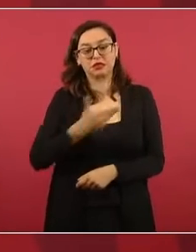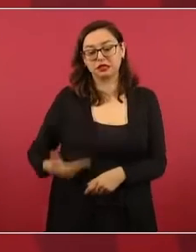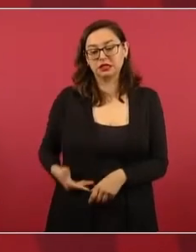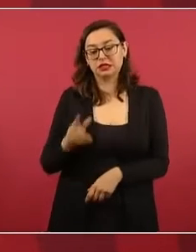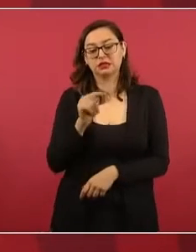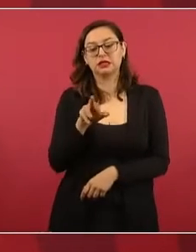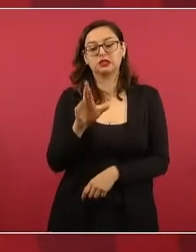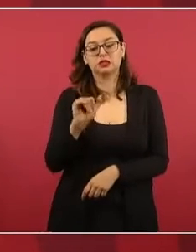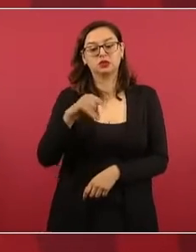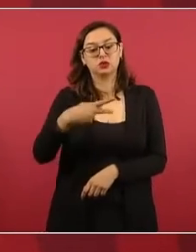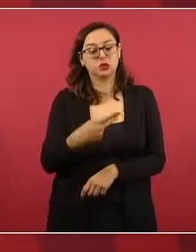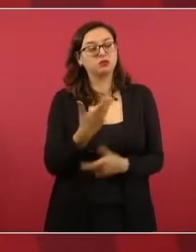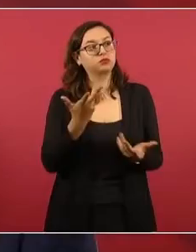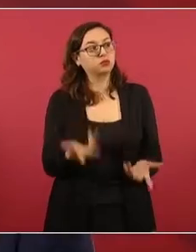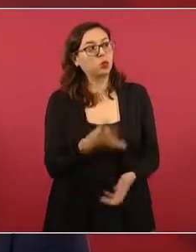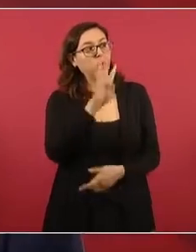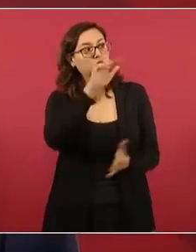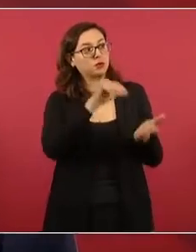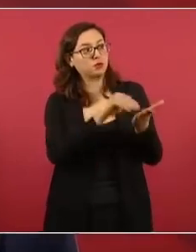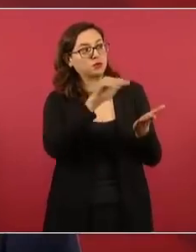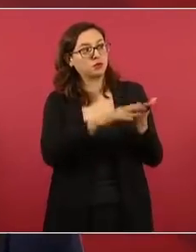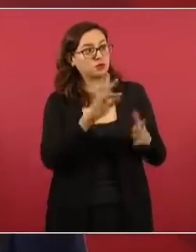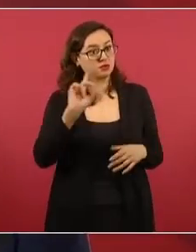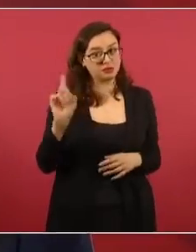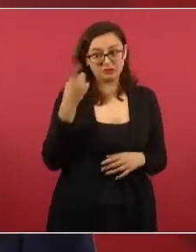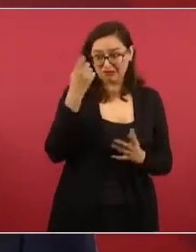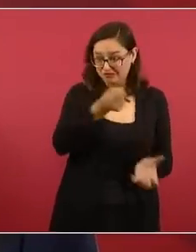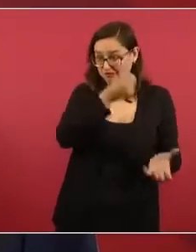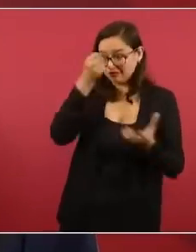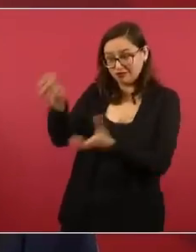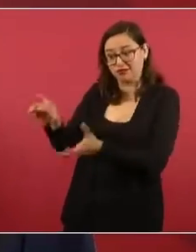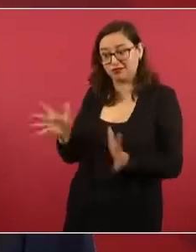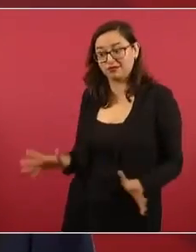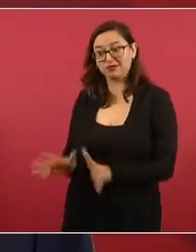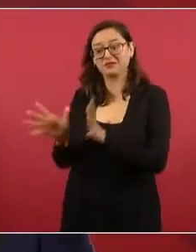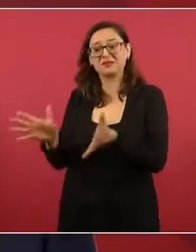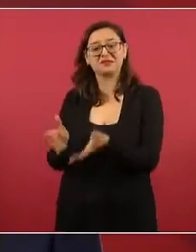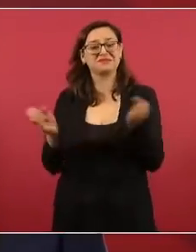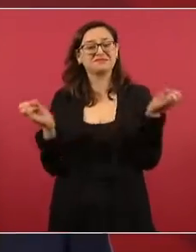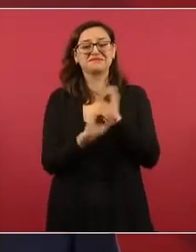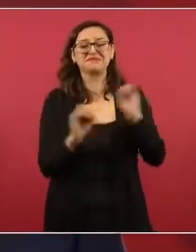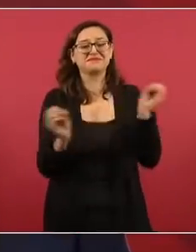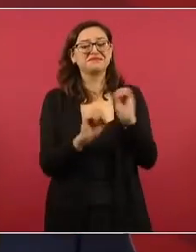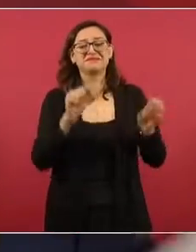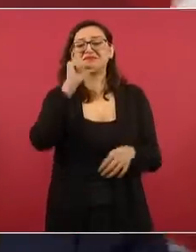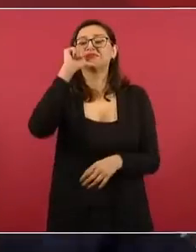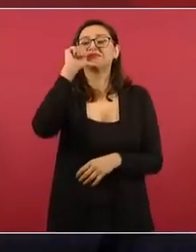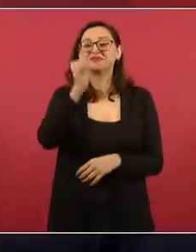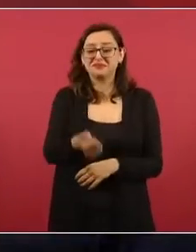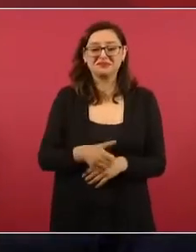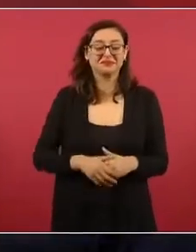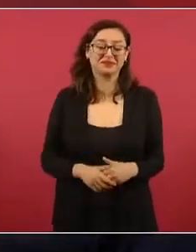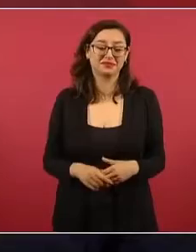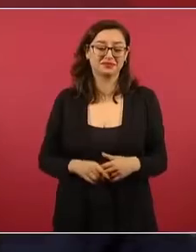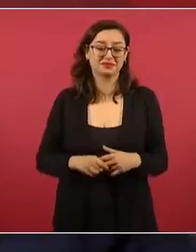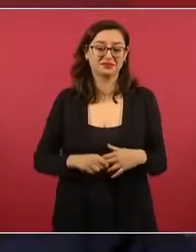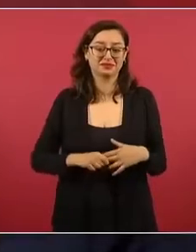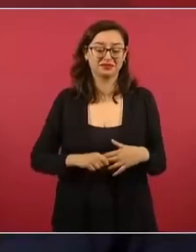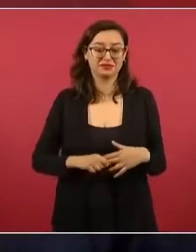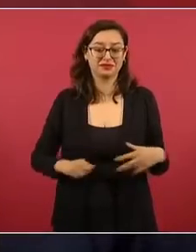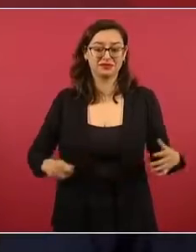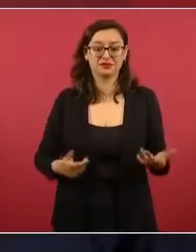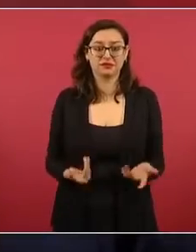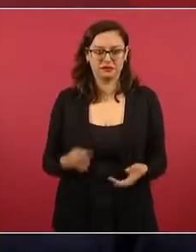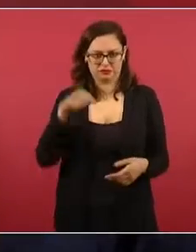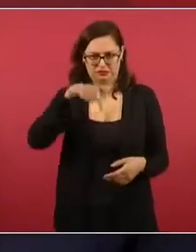dólares y no ha llegado un centavo. Pero no estoy hablando de México, estoy hablando de